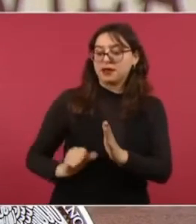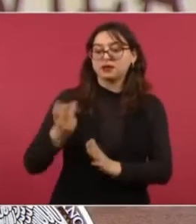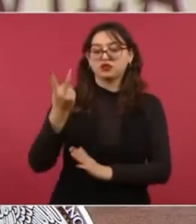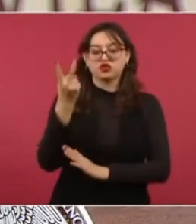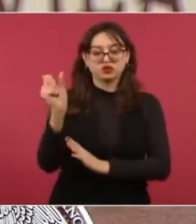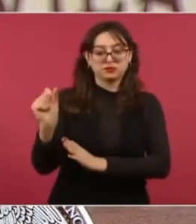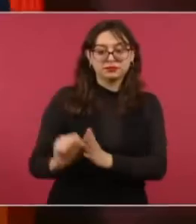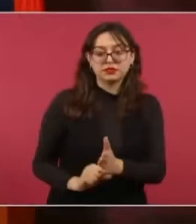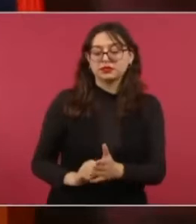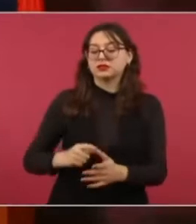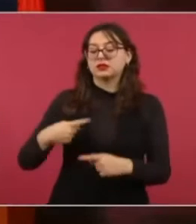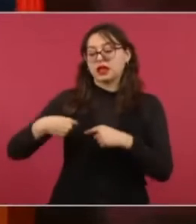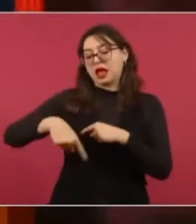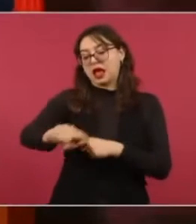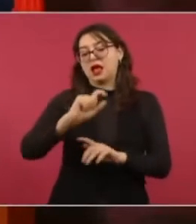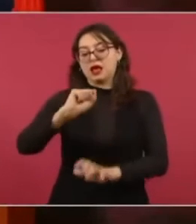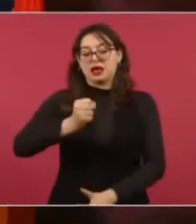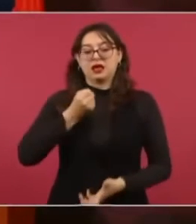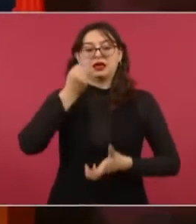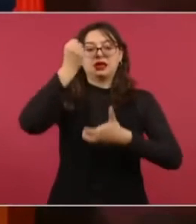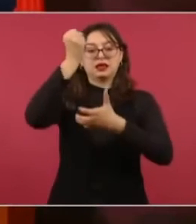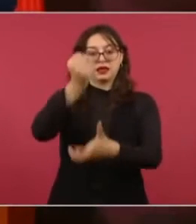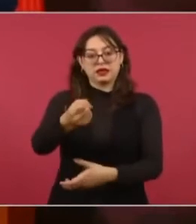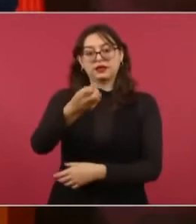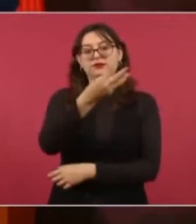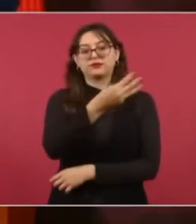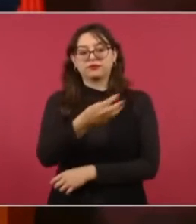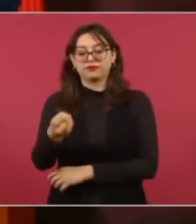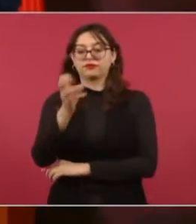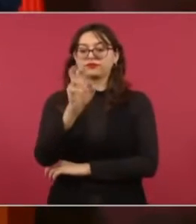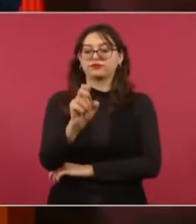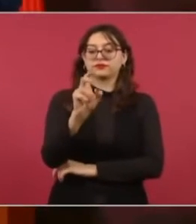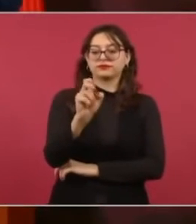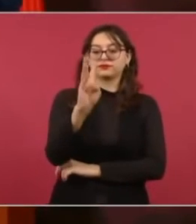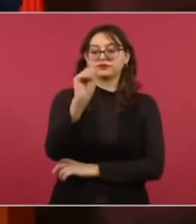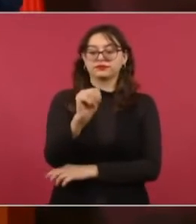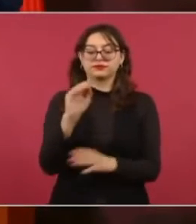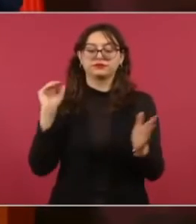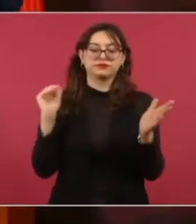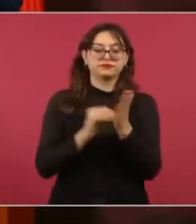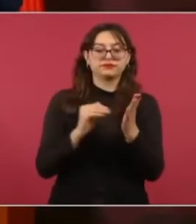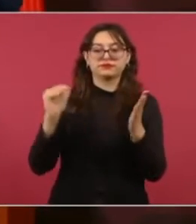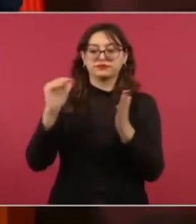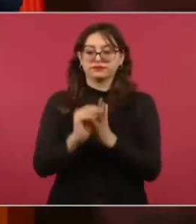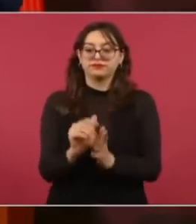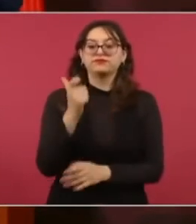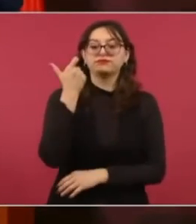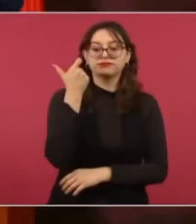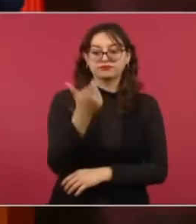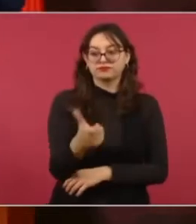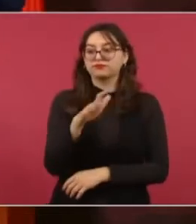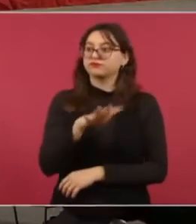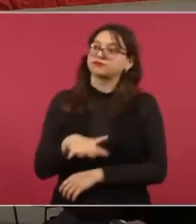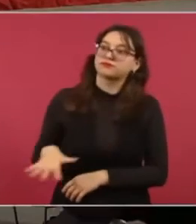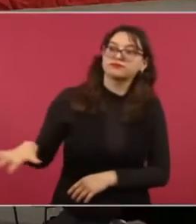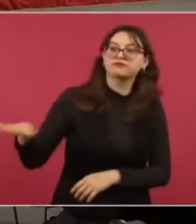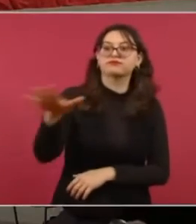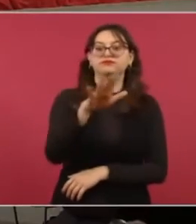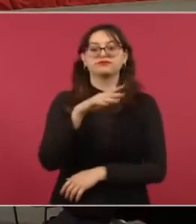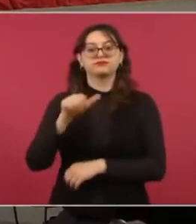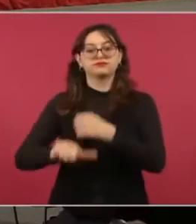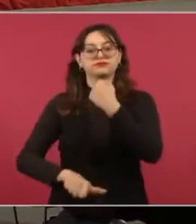inversión para 2023 de más de 339,000 millones de pesos, beneficiando